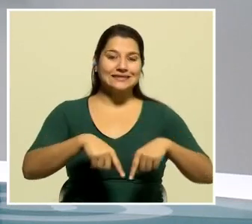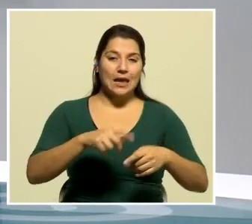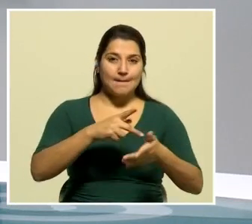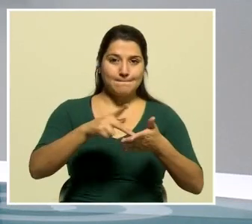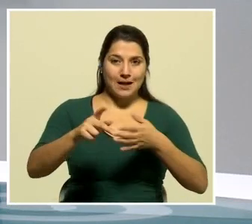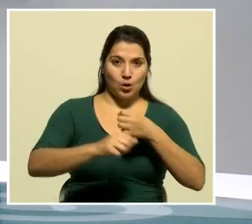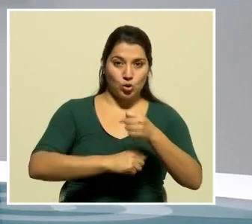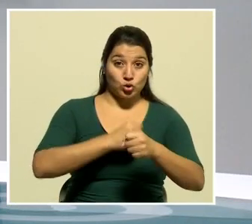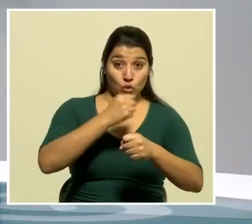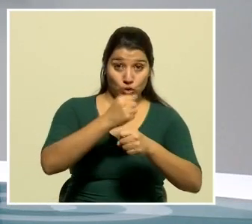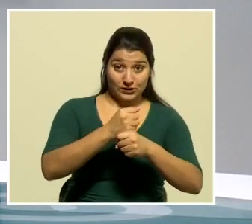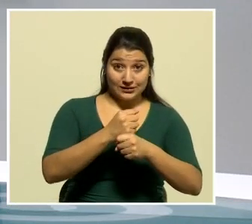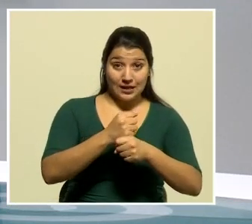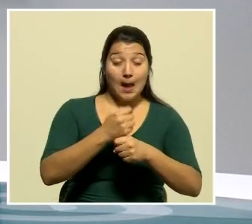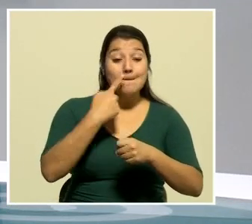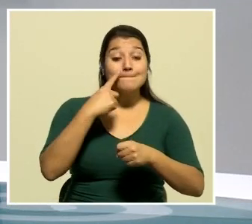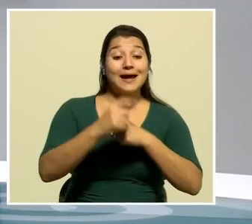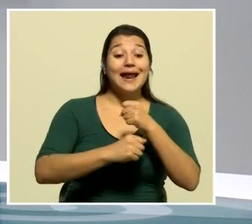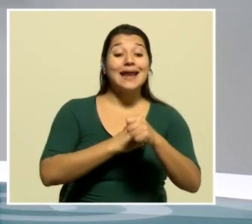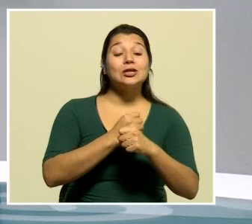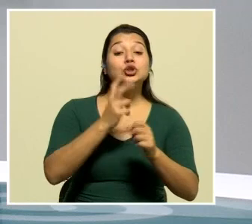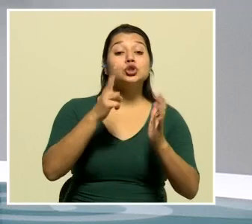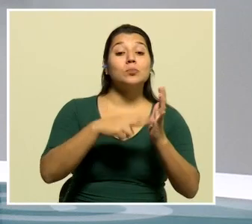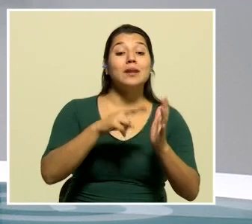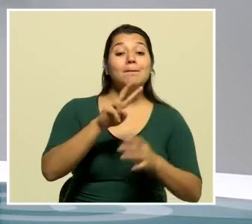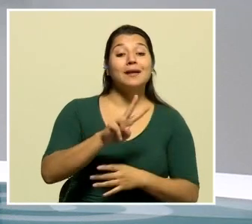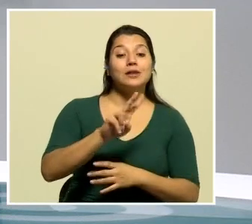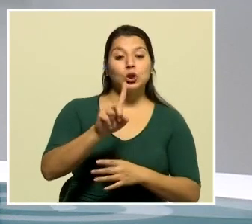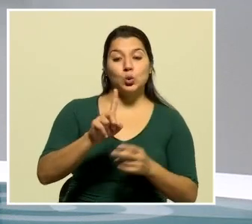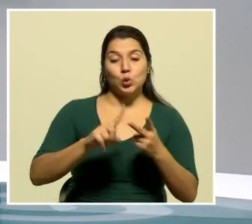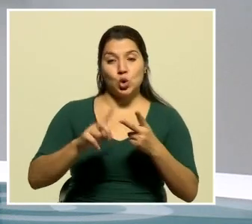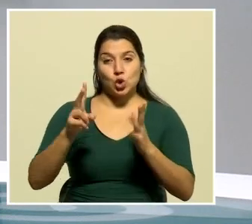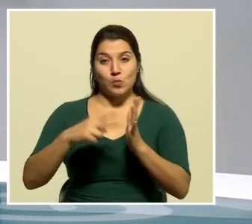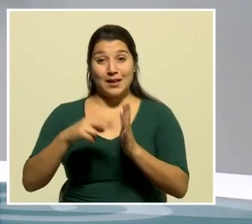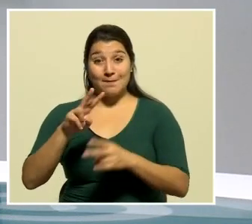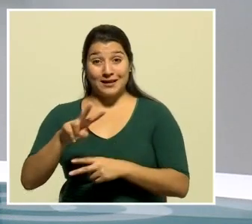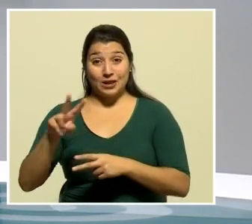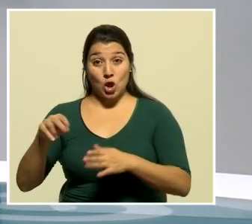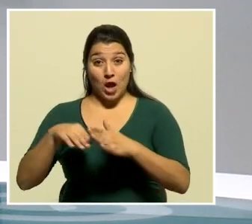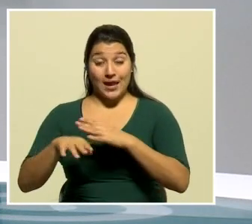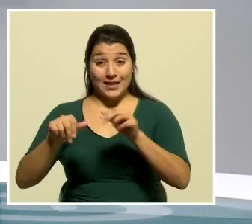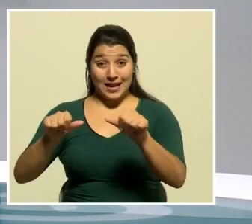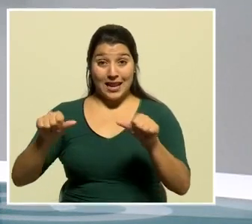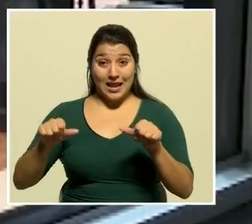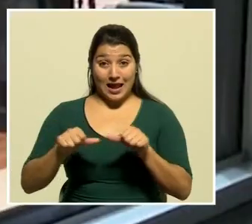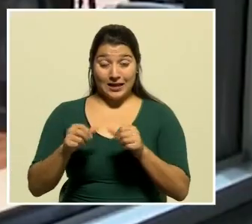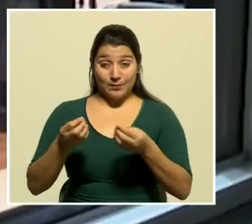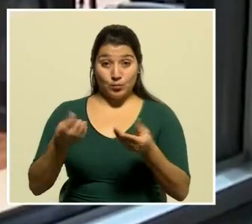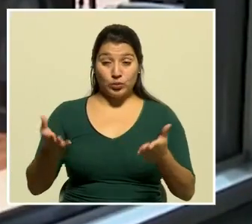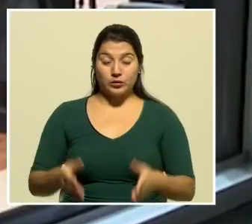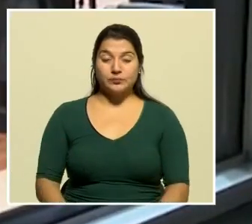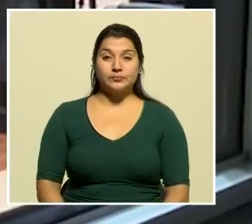anualidades del periodo 2021-2022 en el sector público.